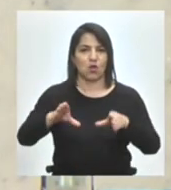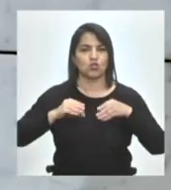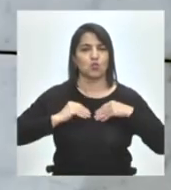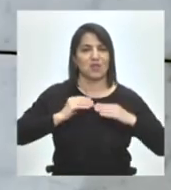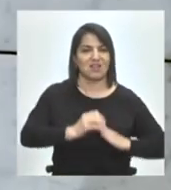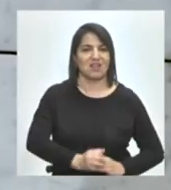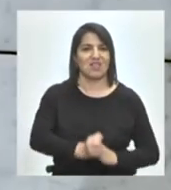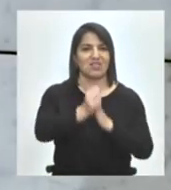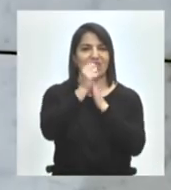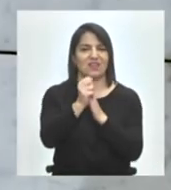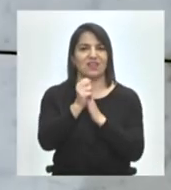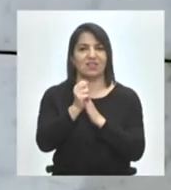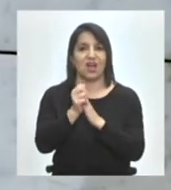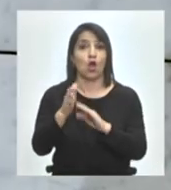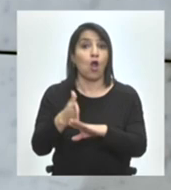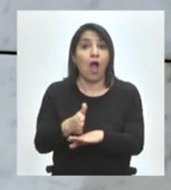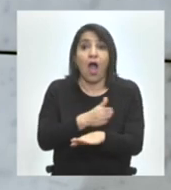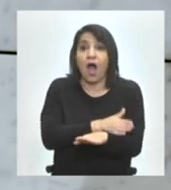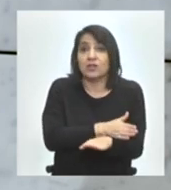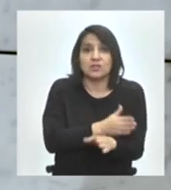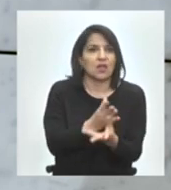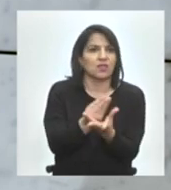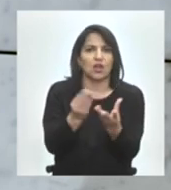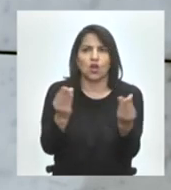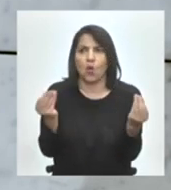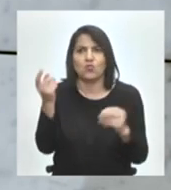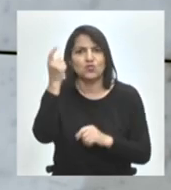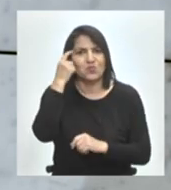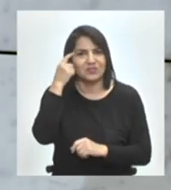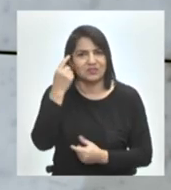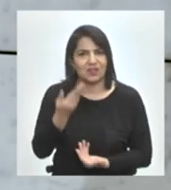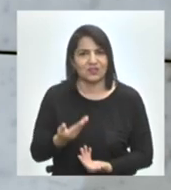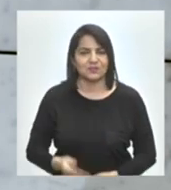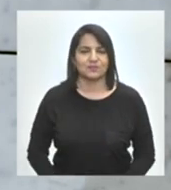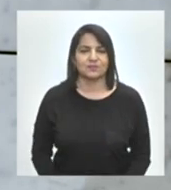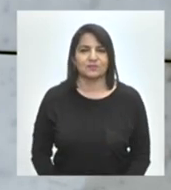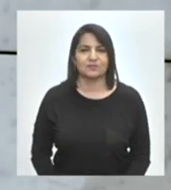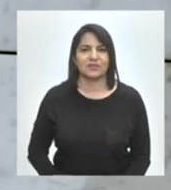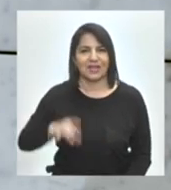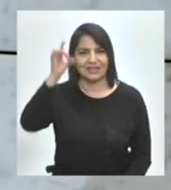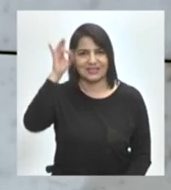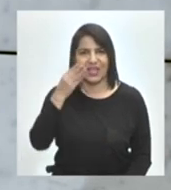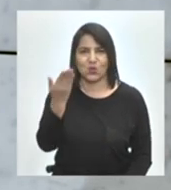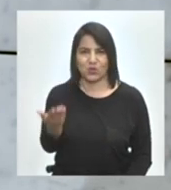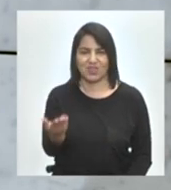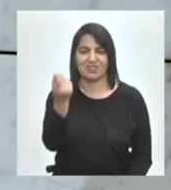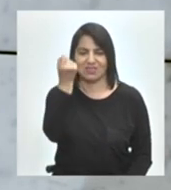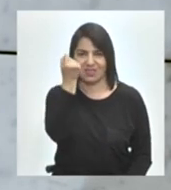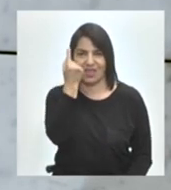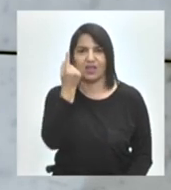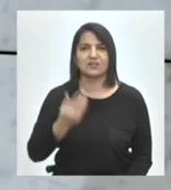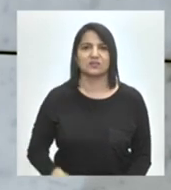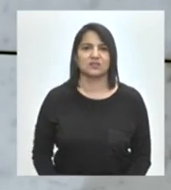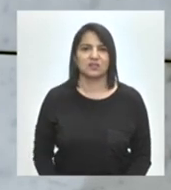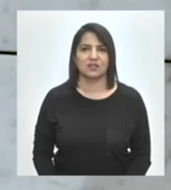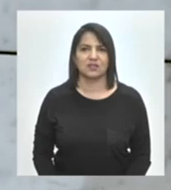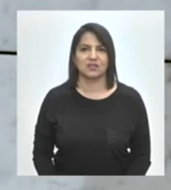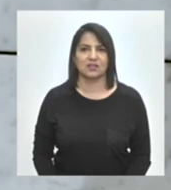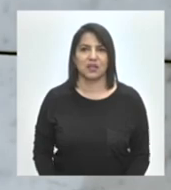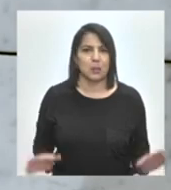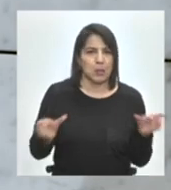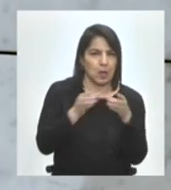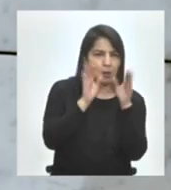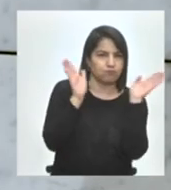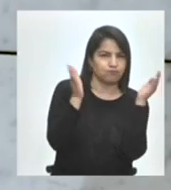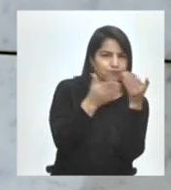liderazgo antes de lo que muchos habían pronosticado. Sé que usted entiende que atrincherarse no es el